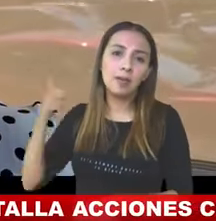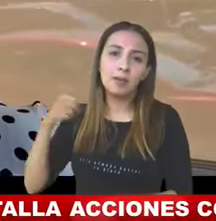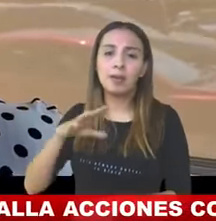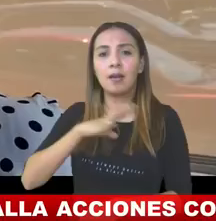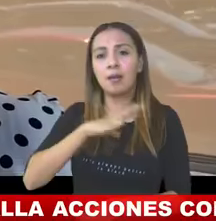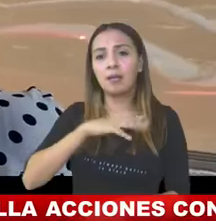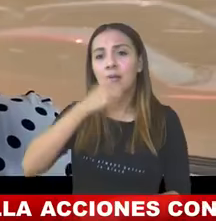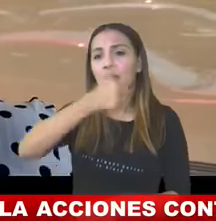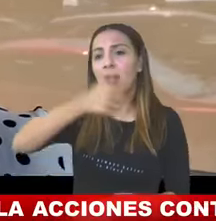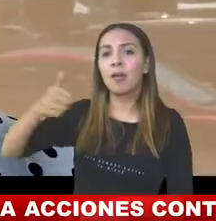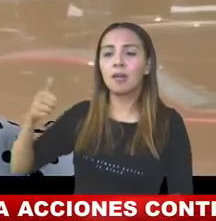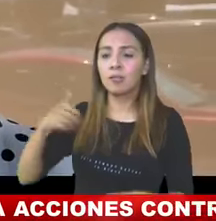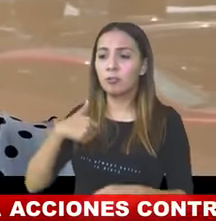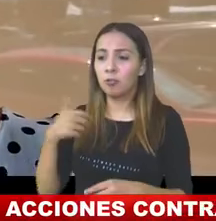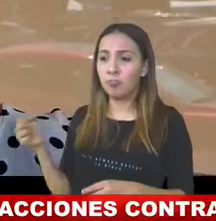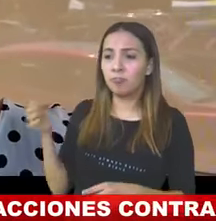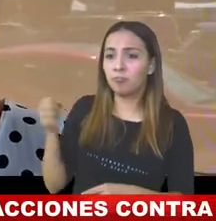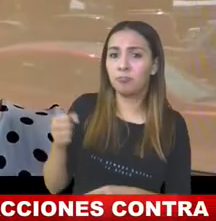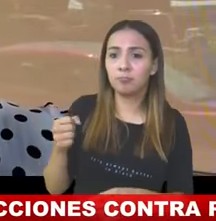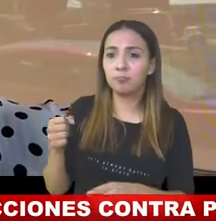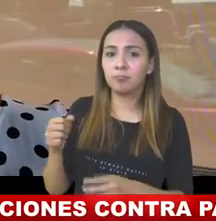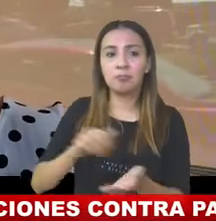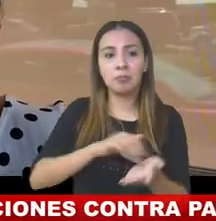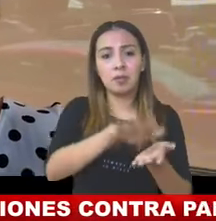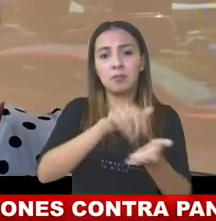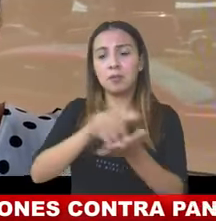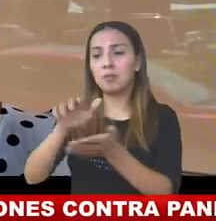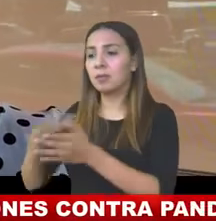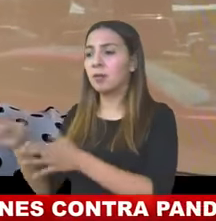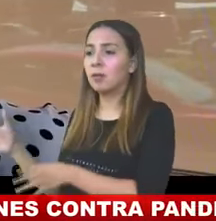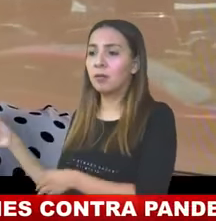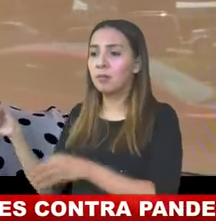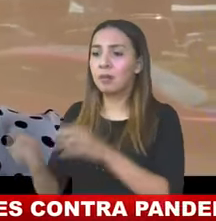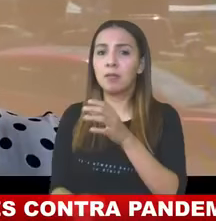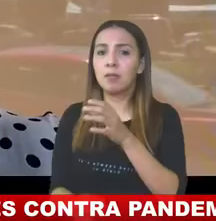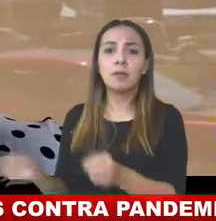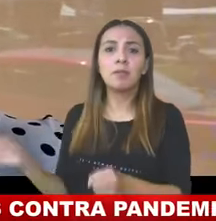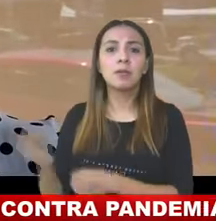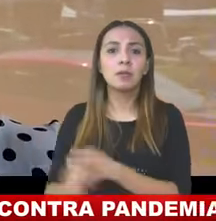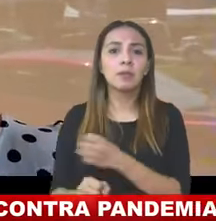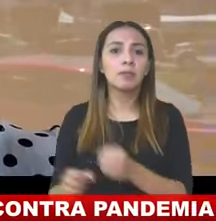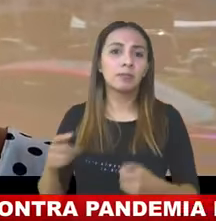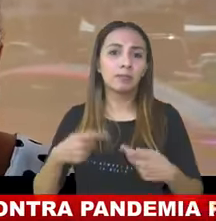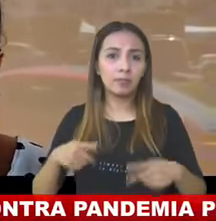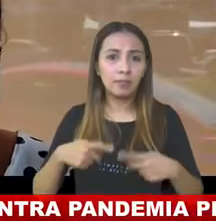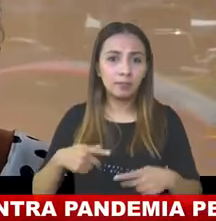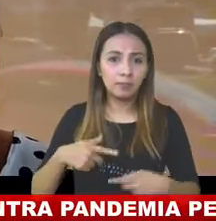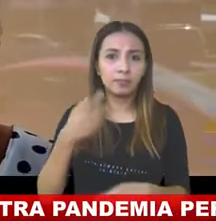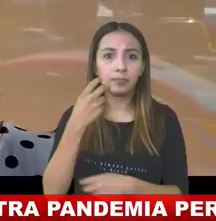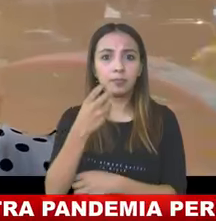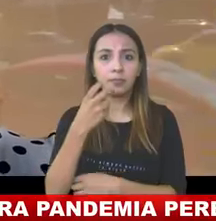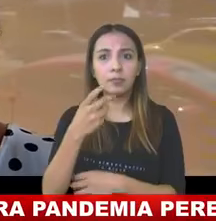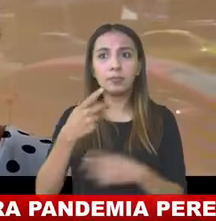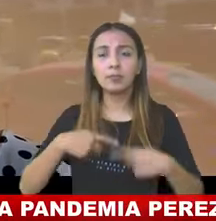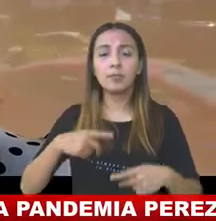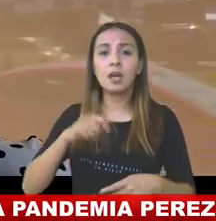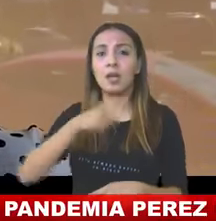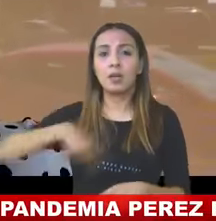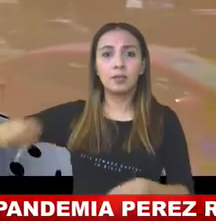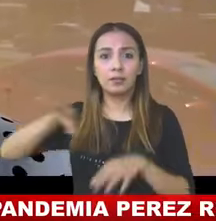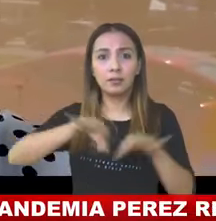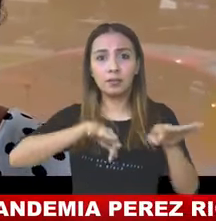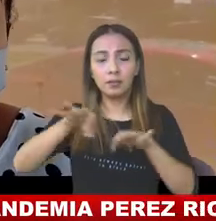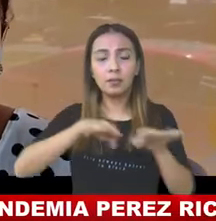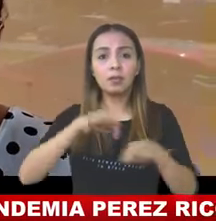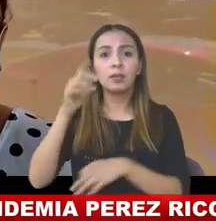gente, pone su gente, y eso es lo que pasa. La gente que trabajamos, que estamos, que creemos en el momento,